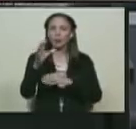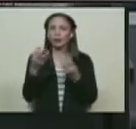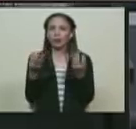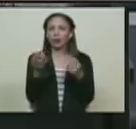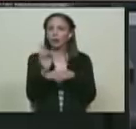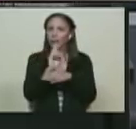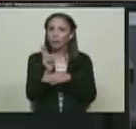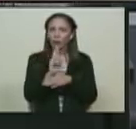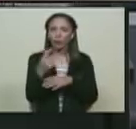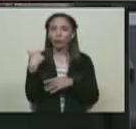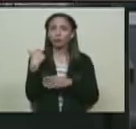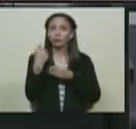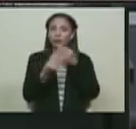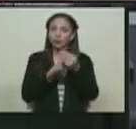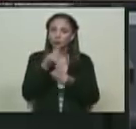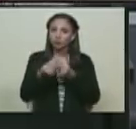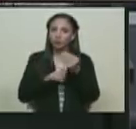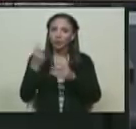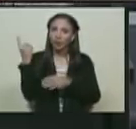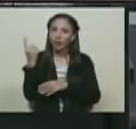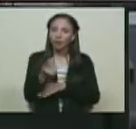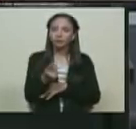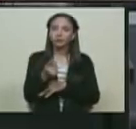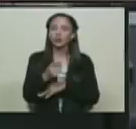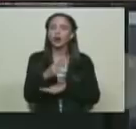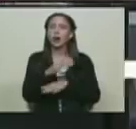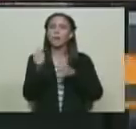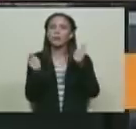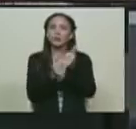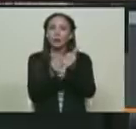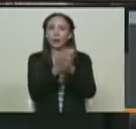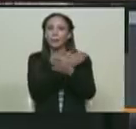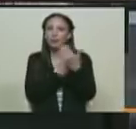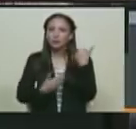tiene que ser, compañero Tarek, vicepresidente ejecutivo,